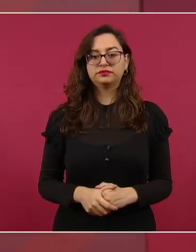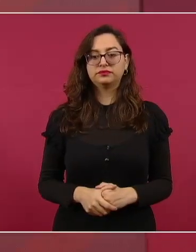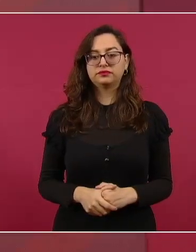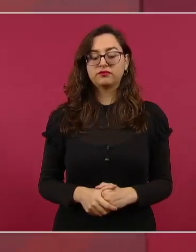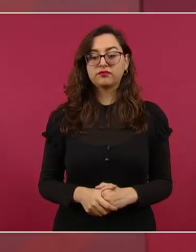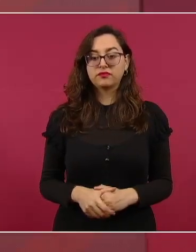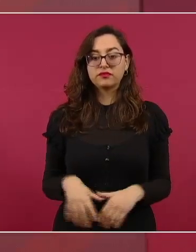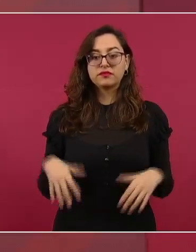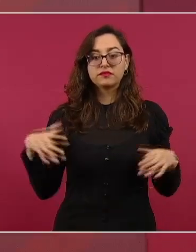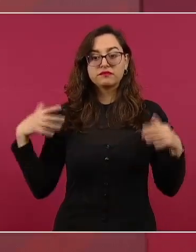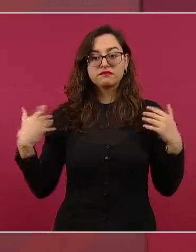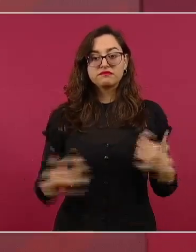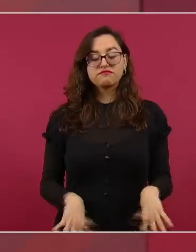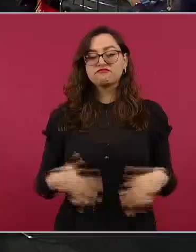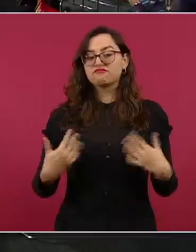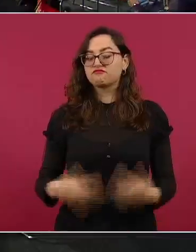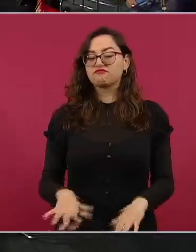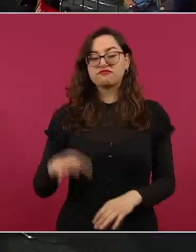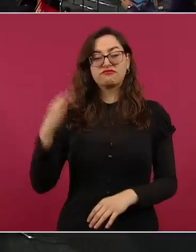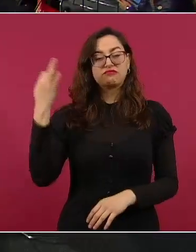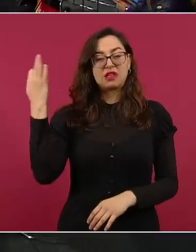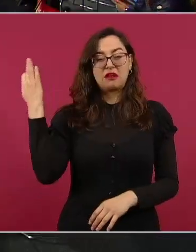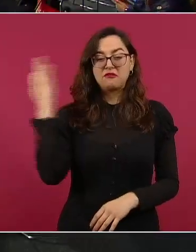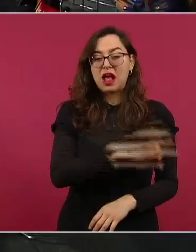Una gran farsa.